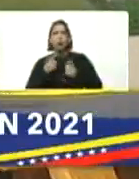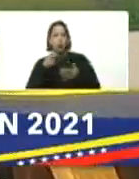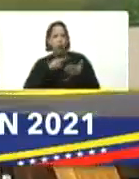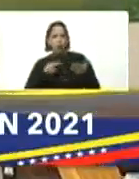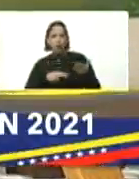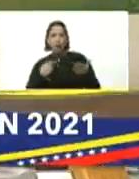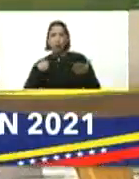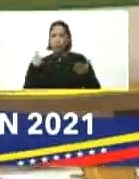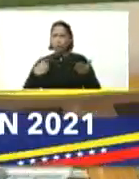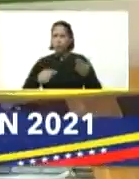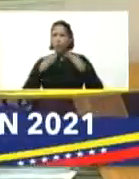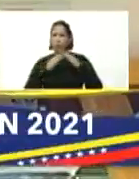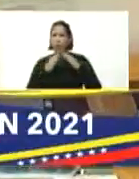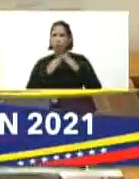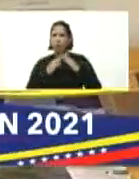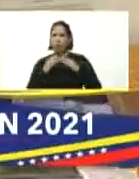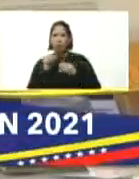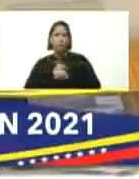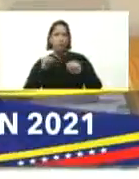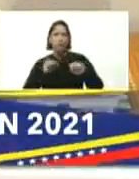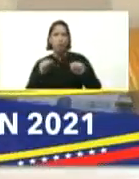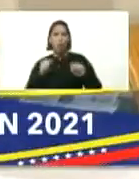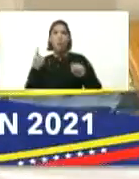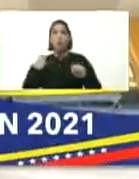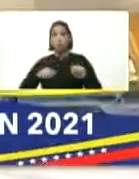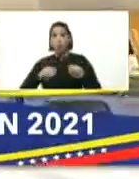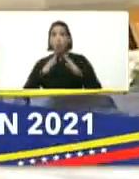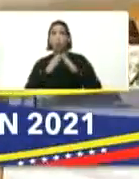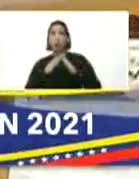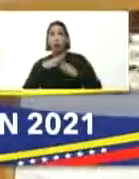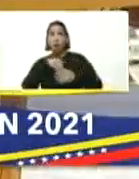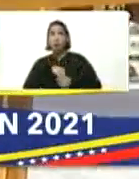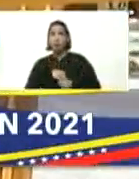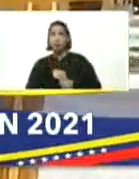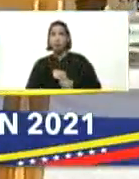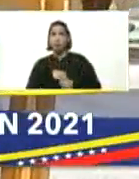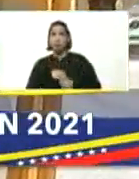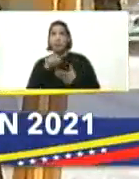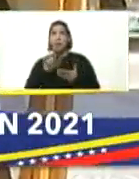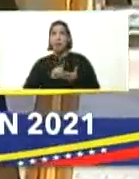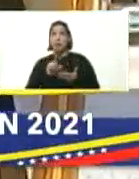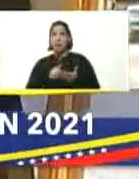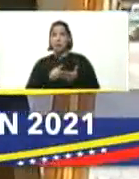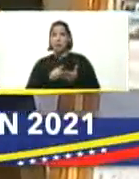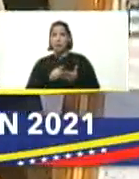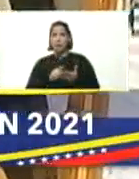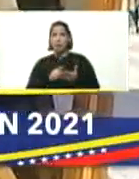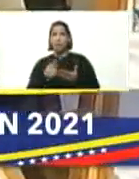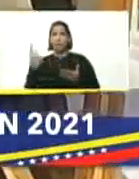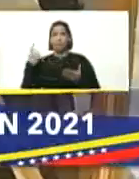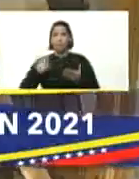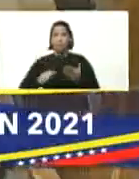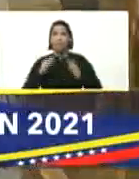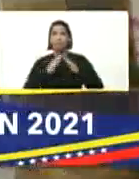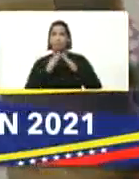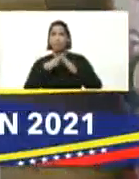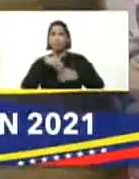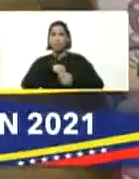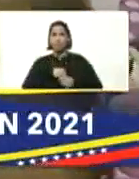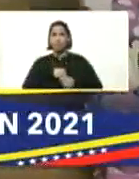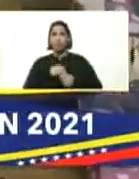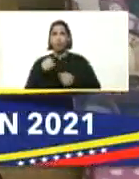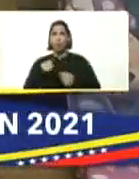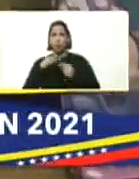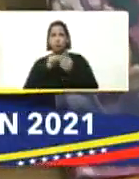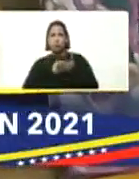Como pusimos la bomba y qué, los tengo en mi casa. Un hombre... El libro El monstruo y sus entrañas los tengo en mi casa y los estoy